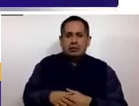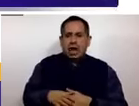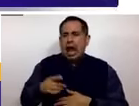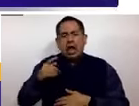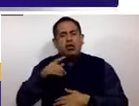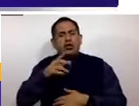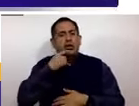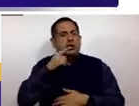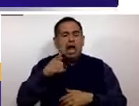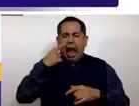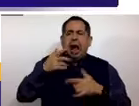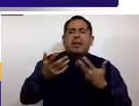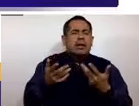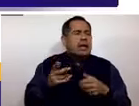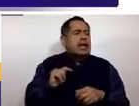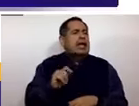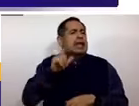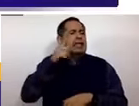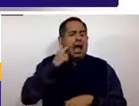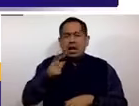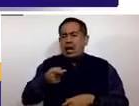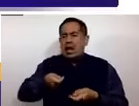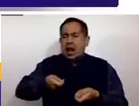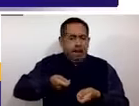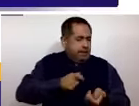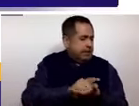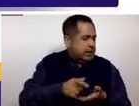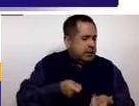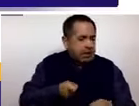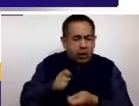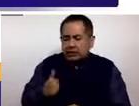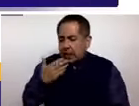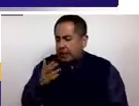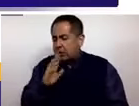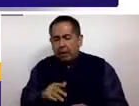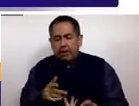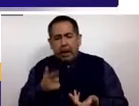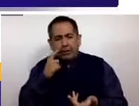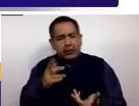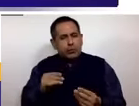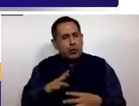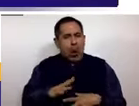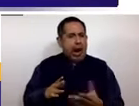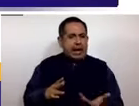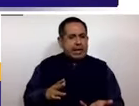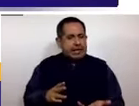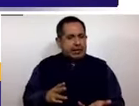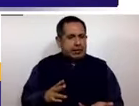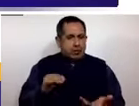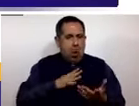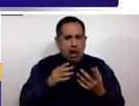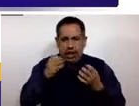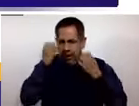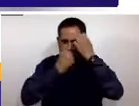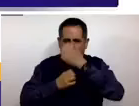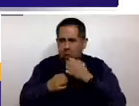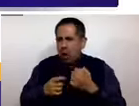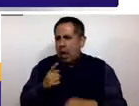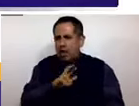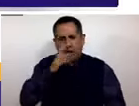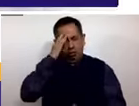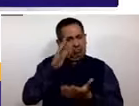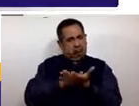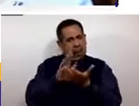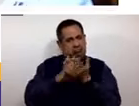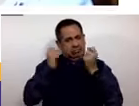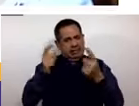ver qué bien trapeado está el piso, ¿no? O sea, eso no existe. No existe evaluar, medir, reconocer. Y